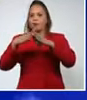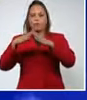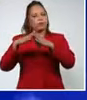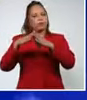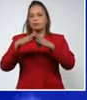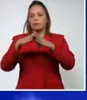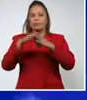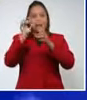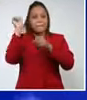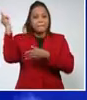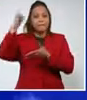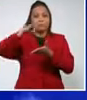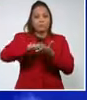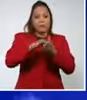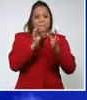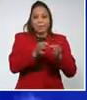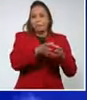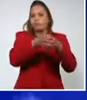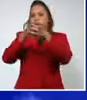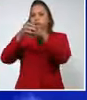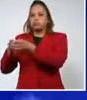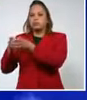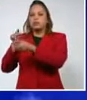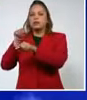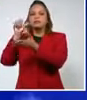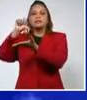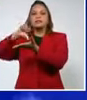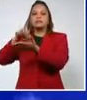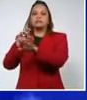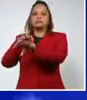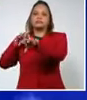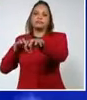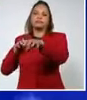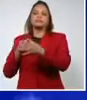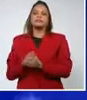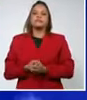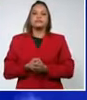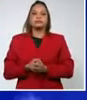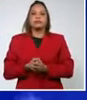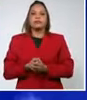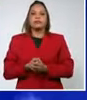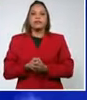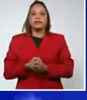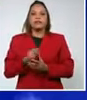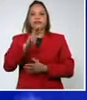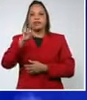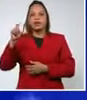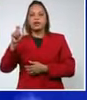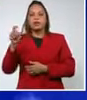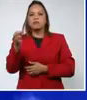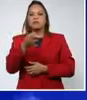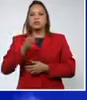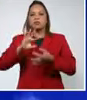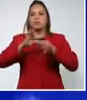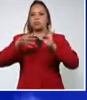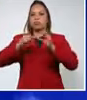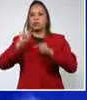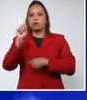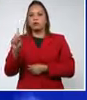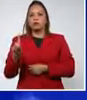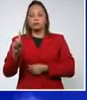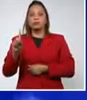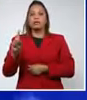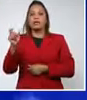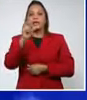encontraban. El caso confirmado de Villa Clara, del municipio Corralillo, los 2 confirmados de Camagüey, de los